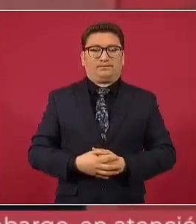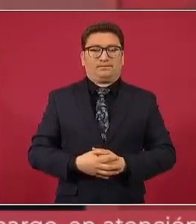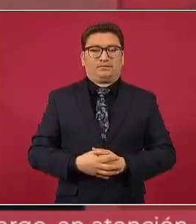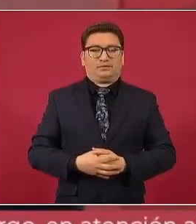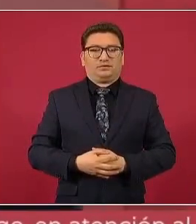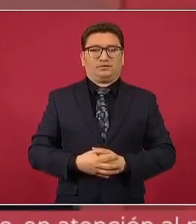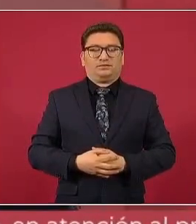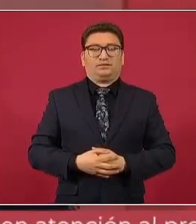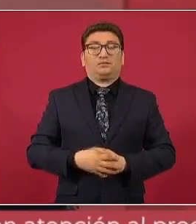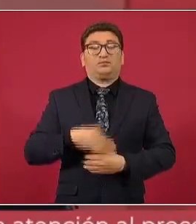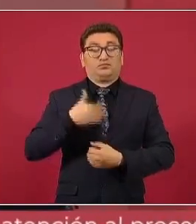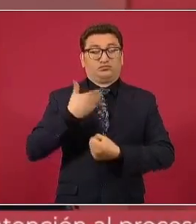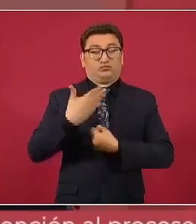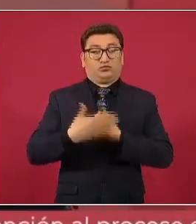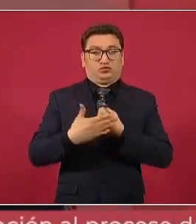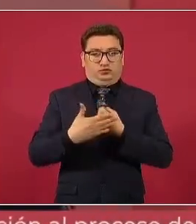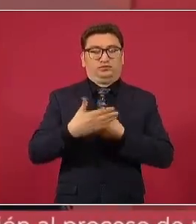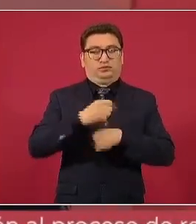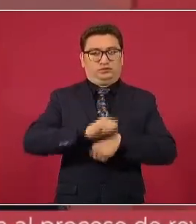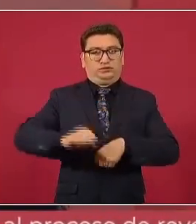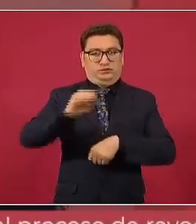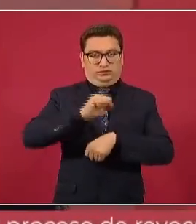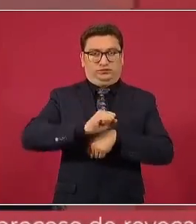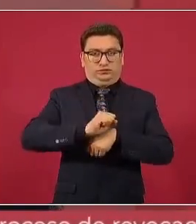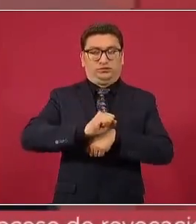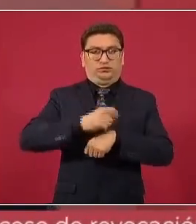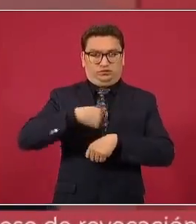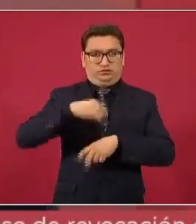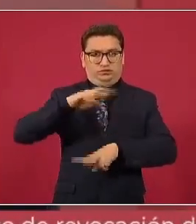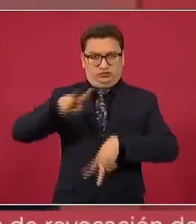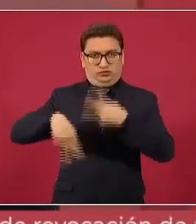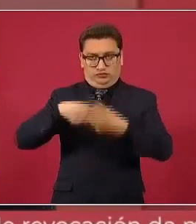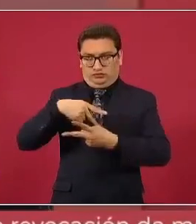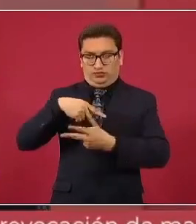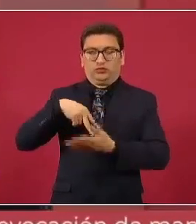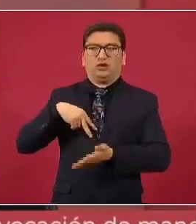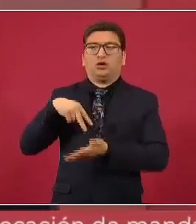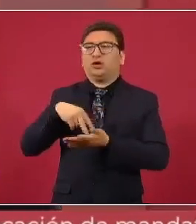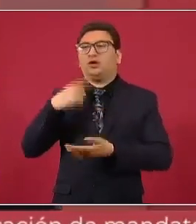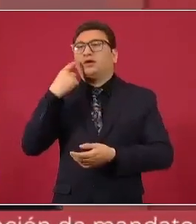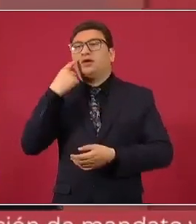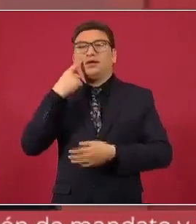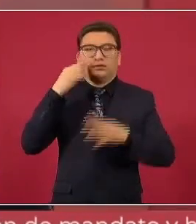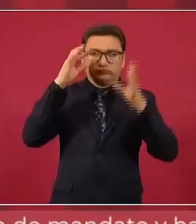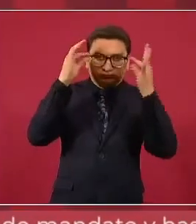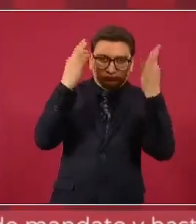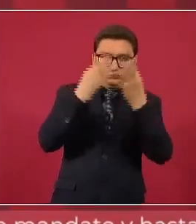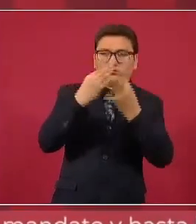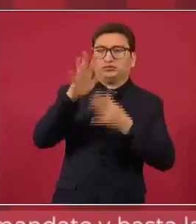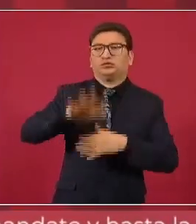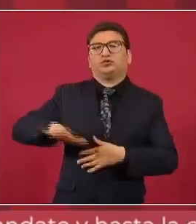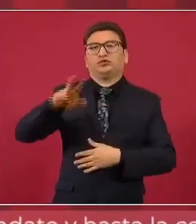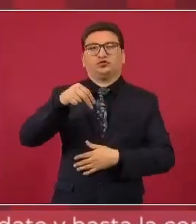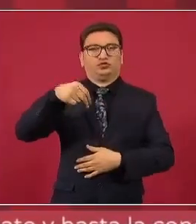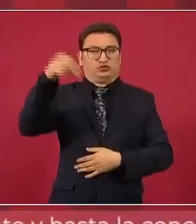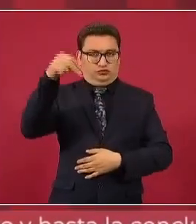La semana próxima, por ejemplo, voy a hacer un recorrido por las aduanas del norte.